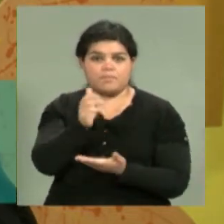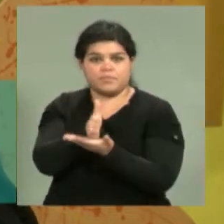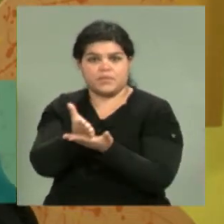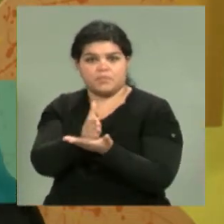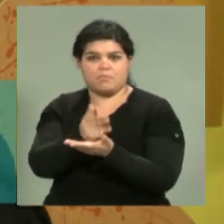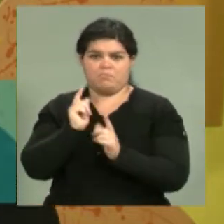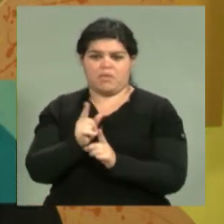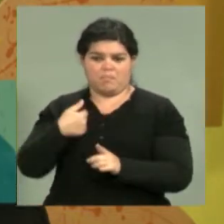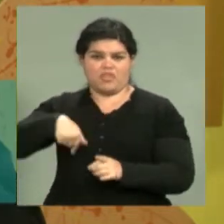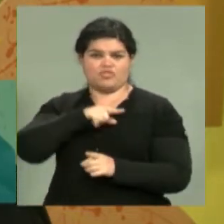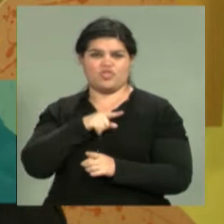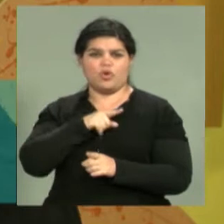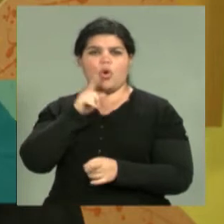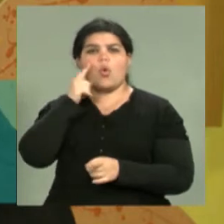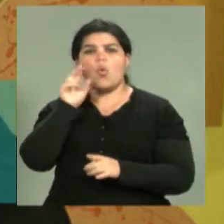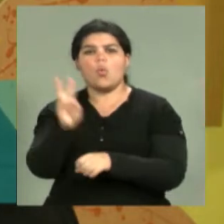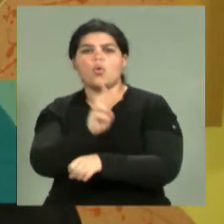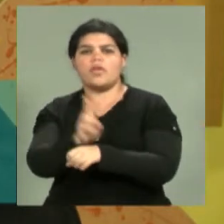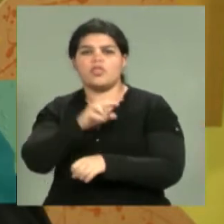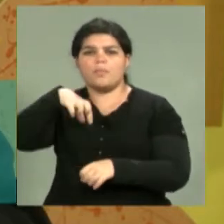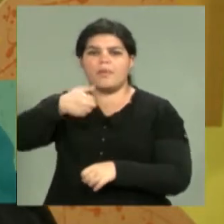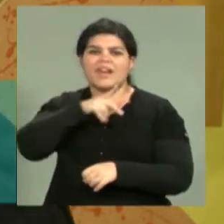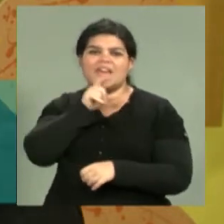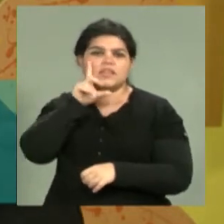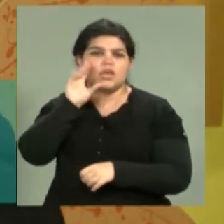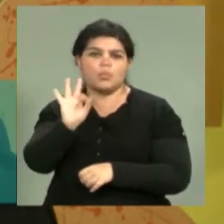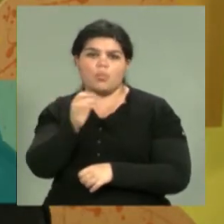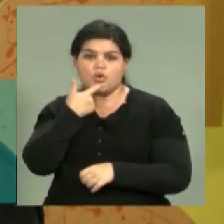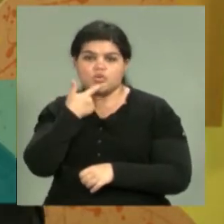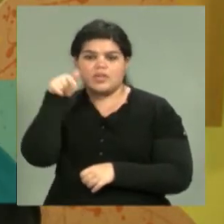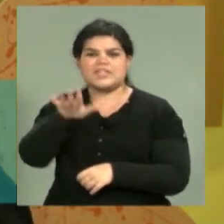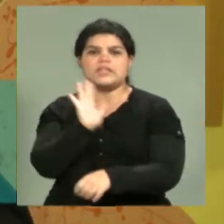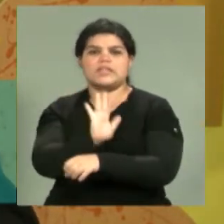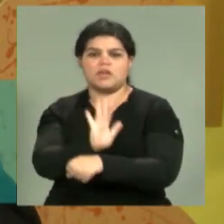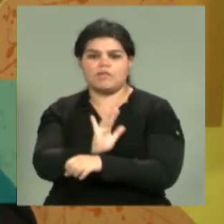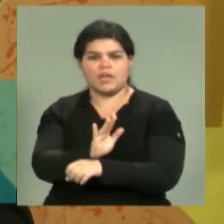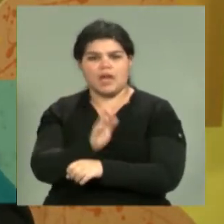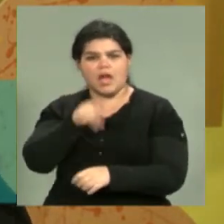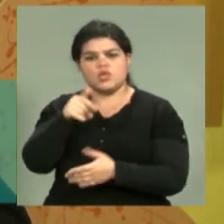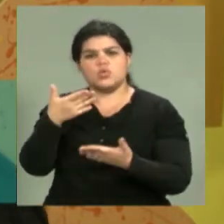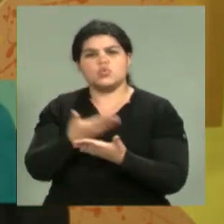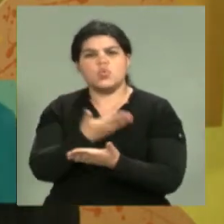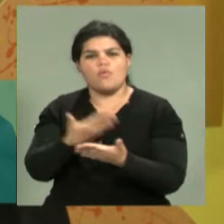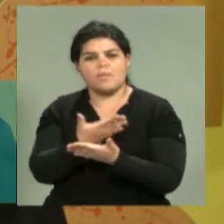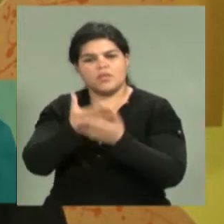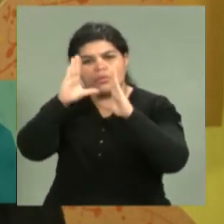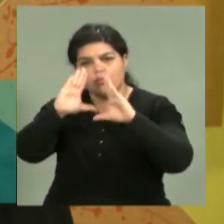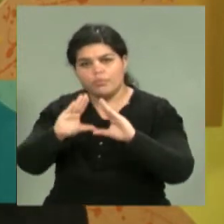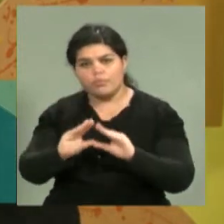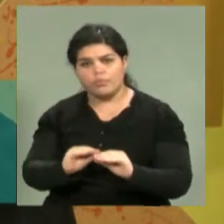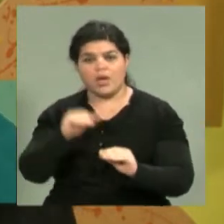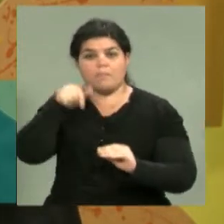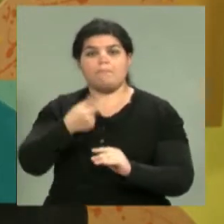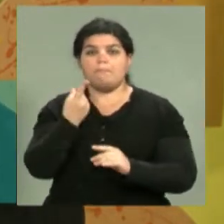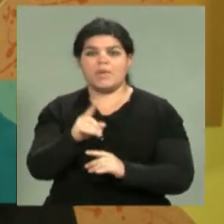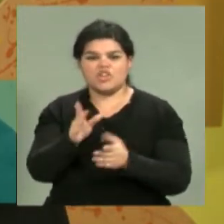cuidados paliativos, o sea, ni prolongar ni acelerar, pero sí trabajar para aliviar los síntomas del sufrimiento, que muchas veces es el motivo